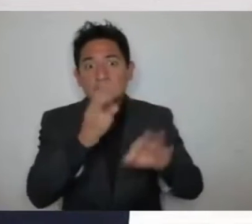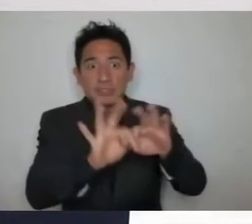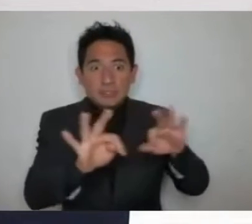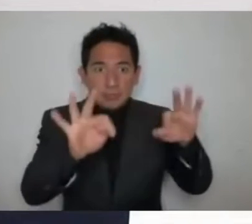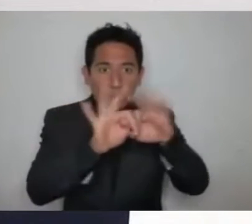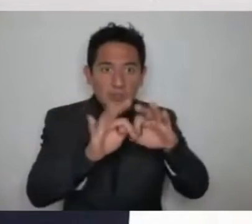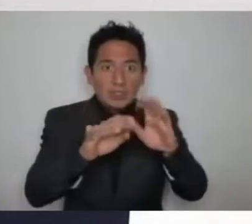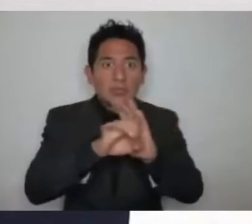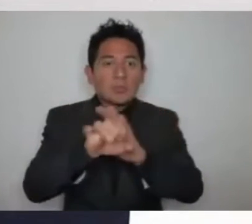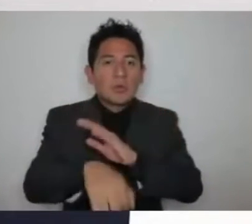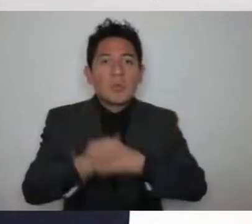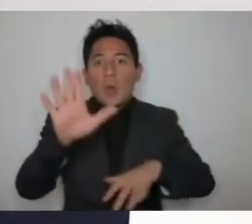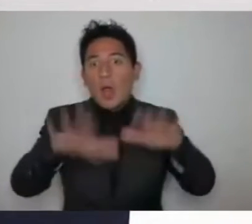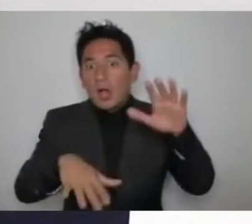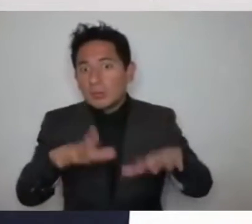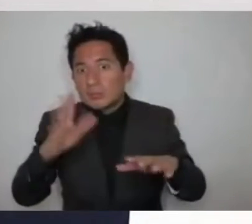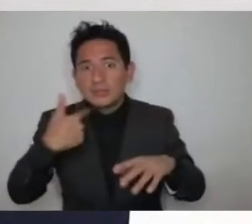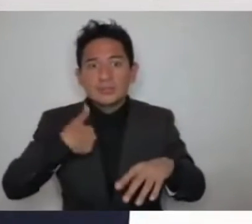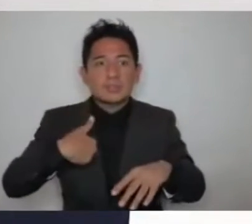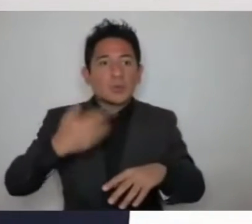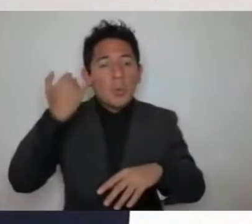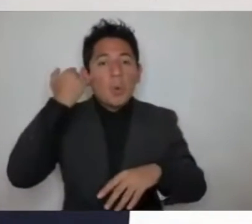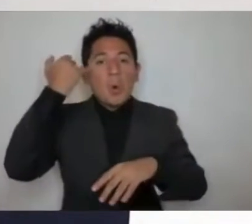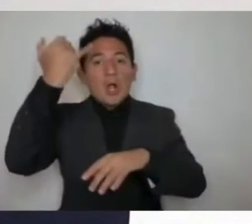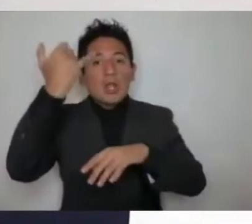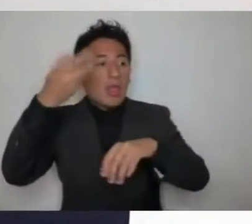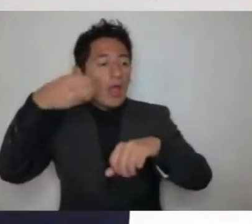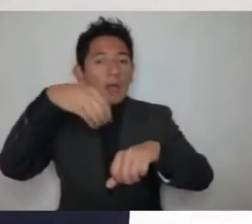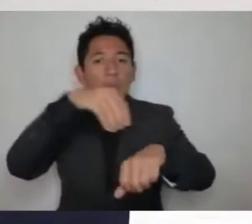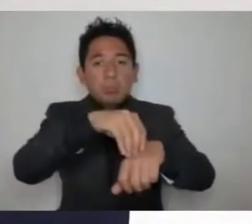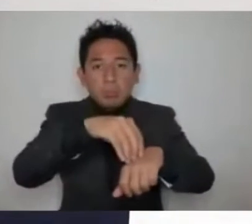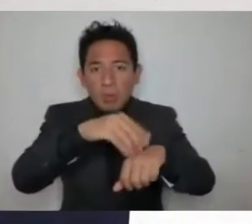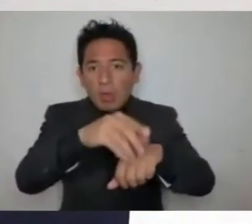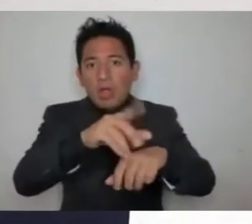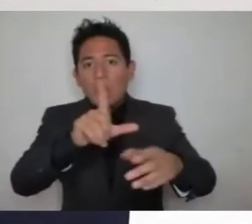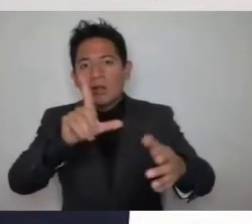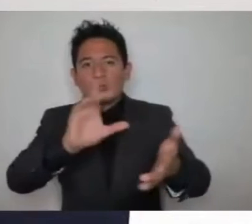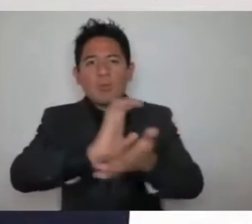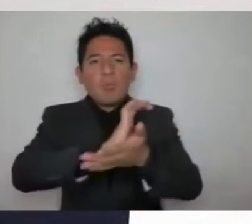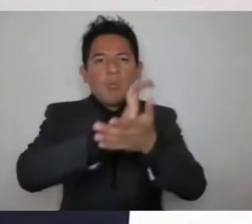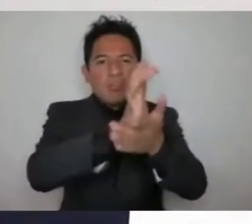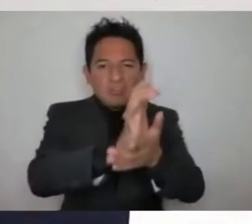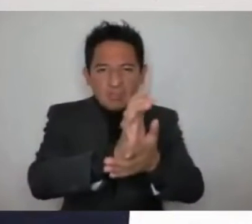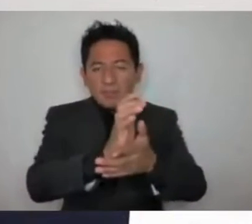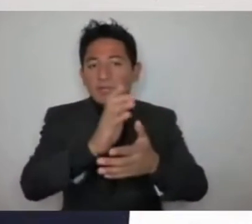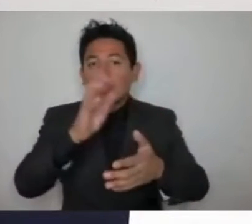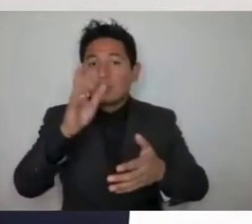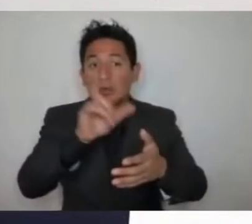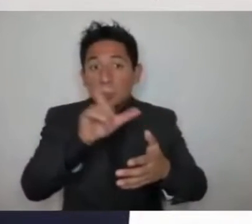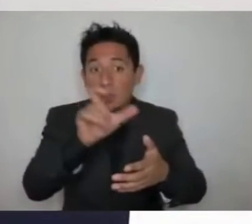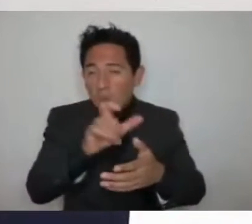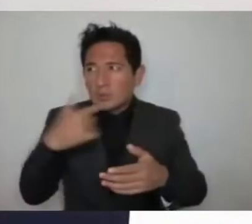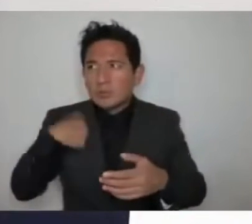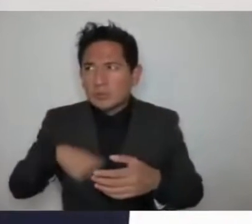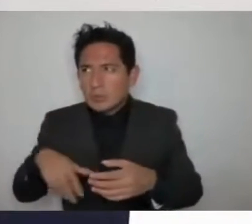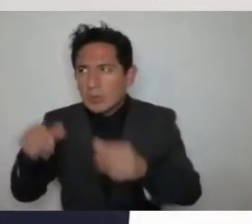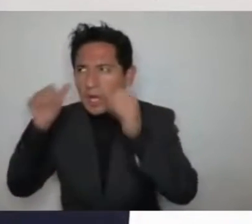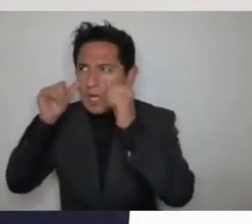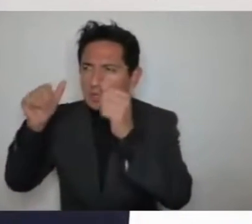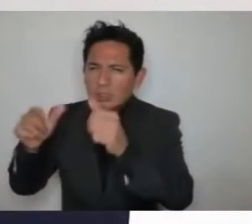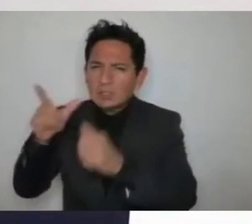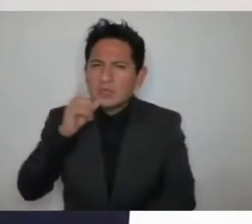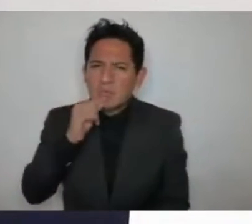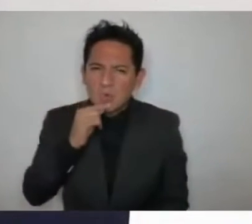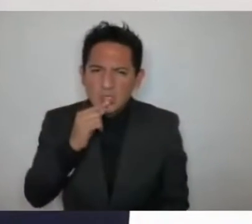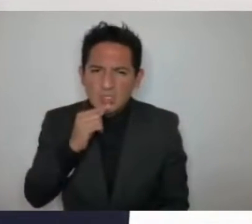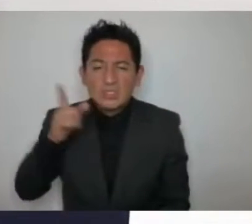con efectos discriminatorios a migrantes en donde cuando escuchas la las declaraciones de los policías que refieren por ejemplo esto te pasa por haber